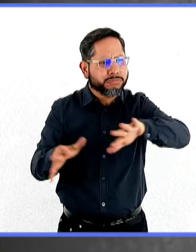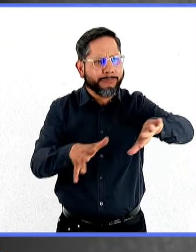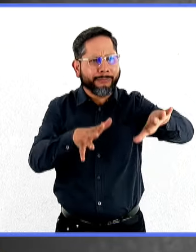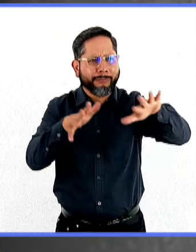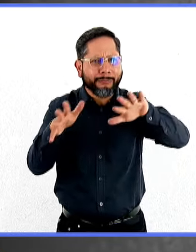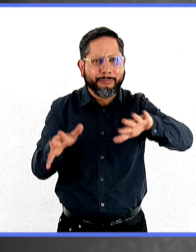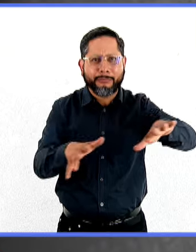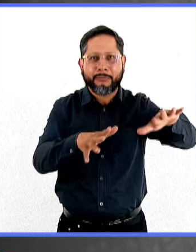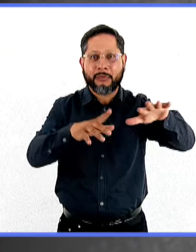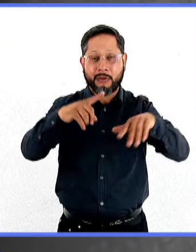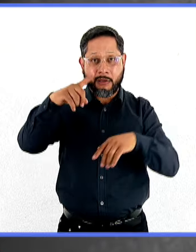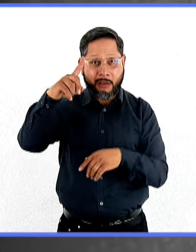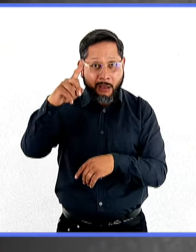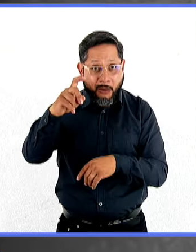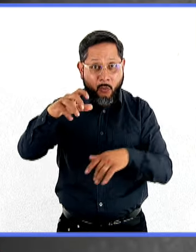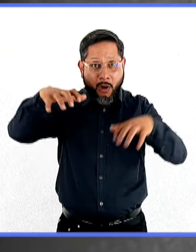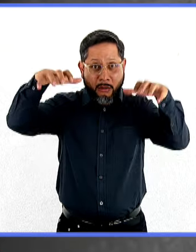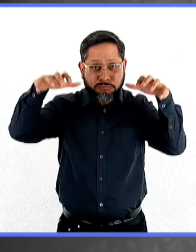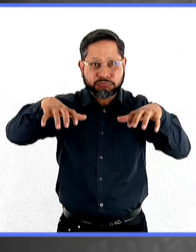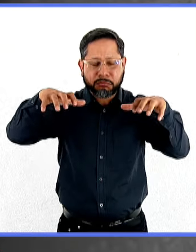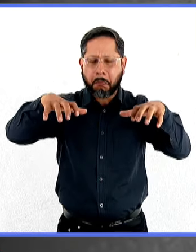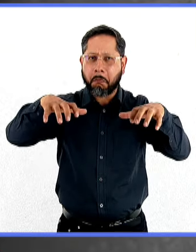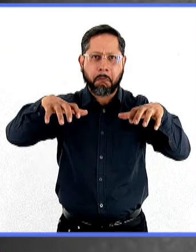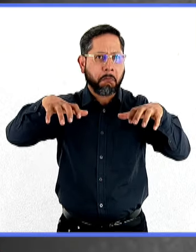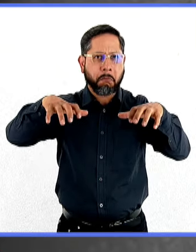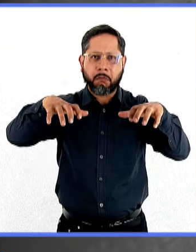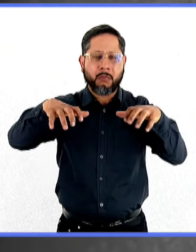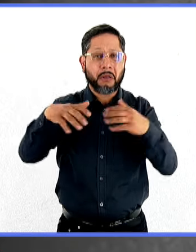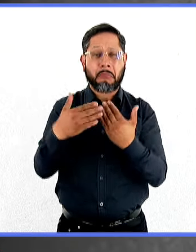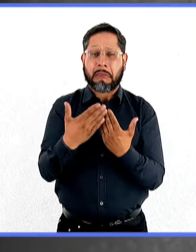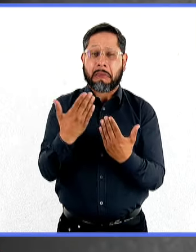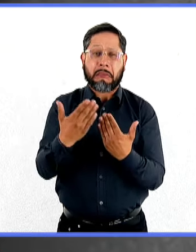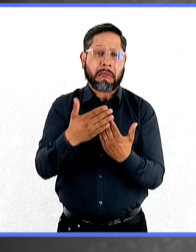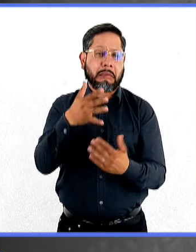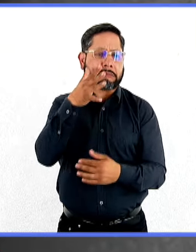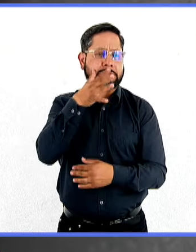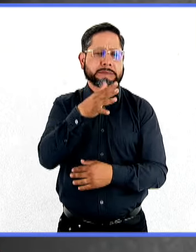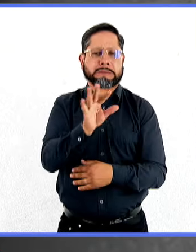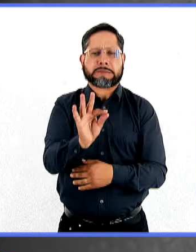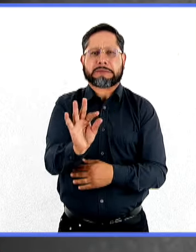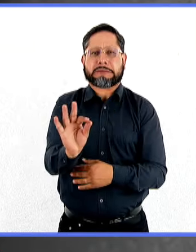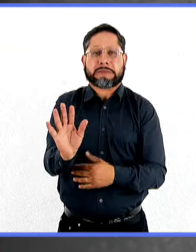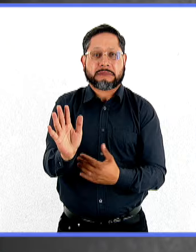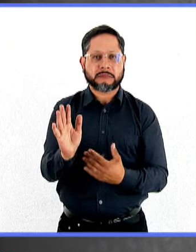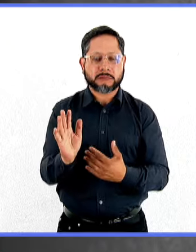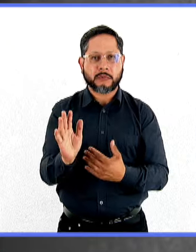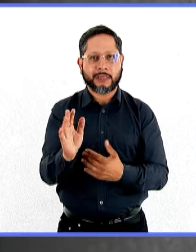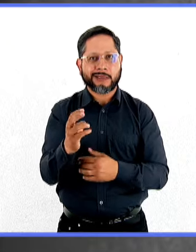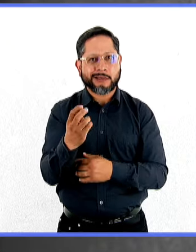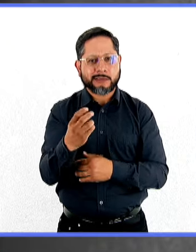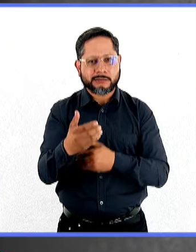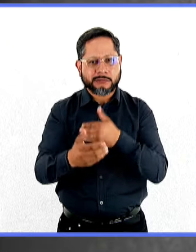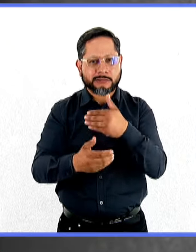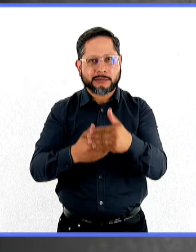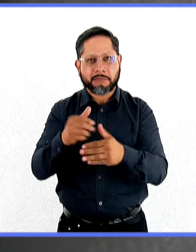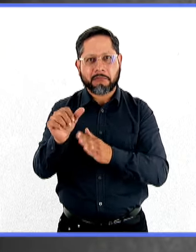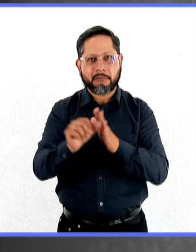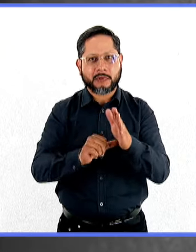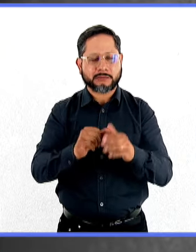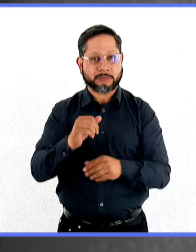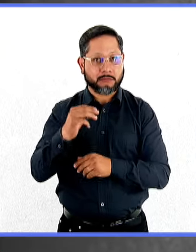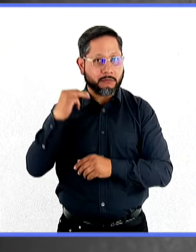muy poca precipitación o nula precipitación en algunas partes y eso generó que marzo se